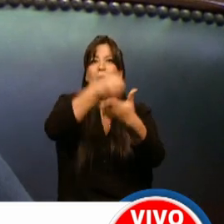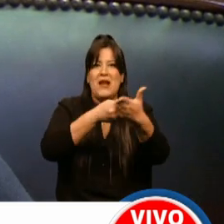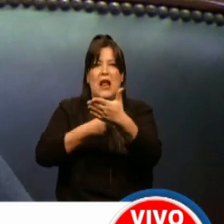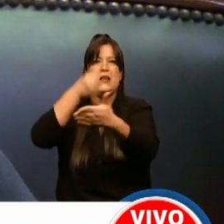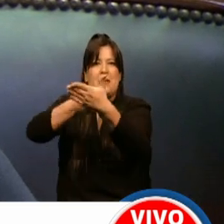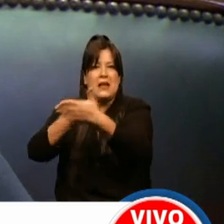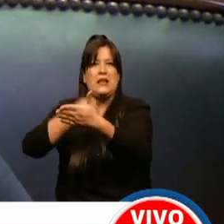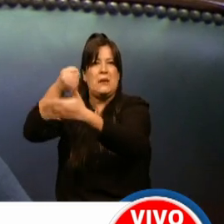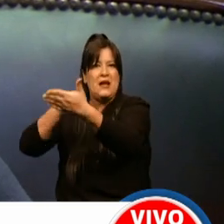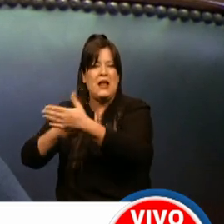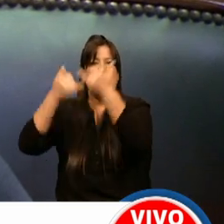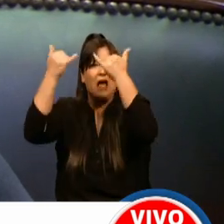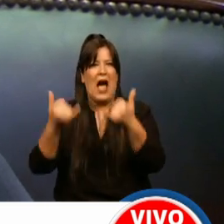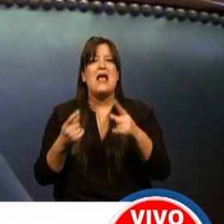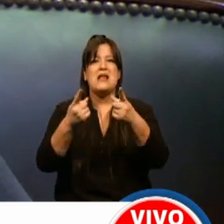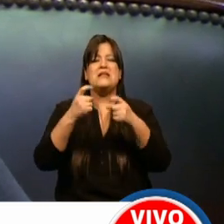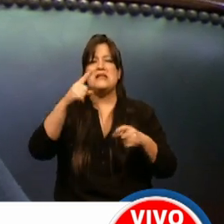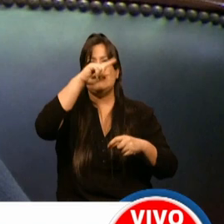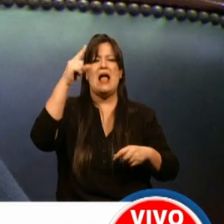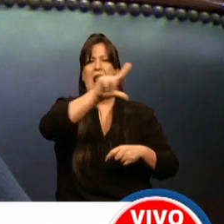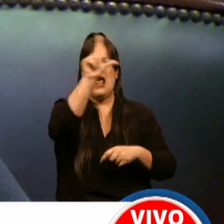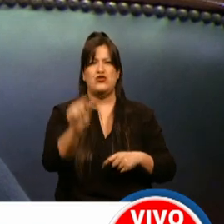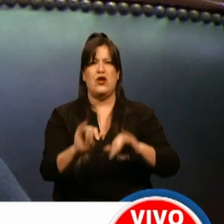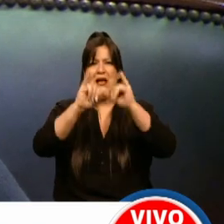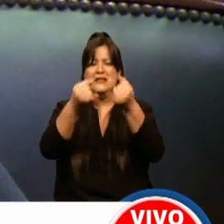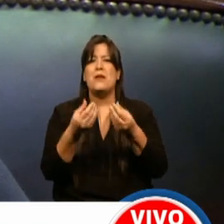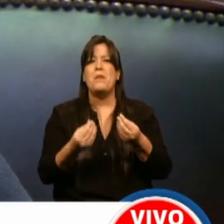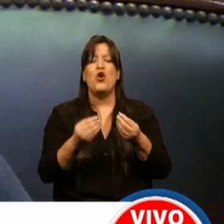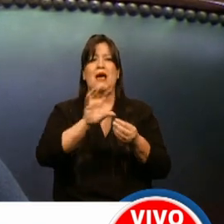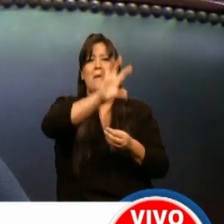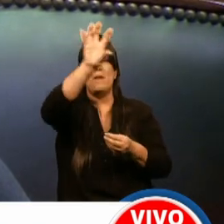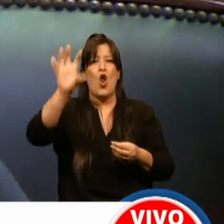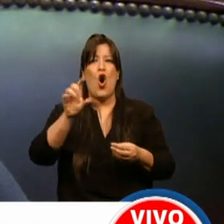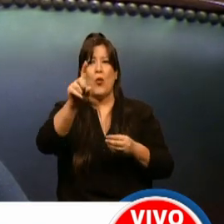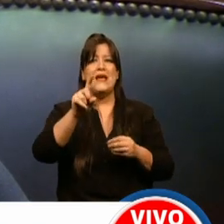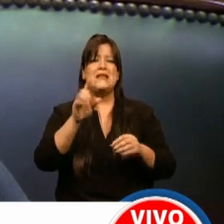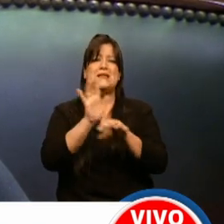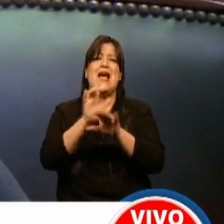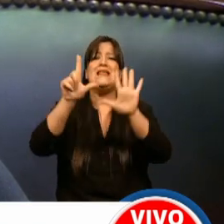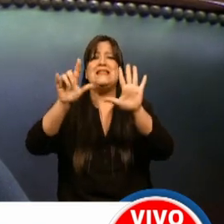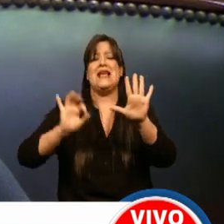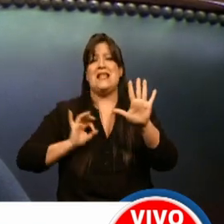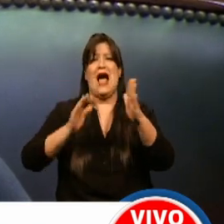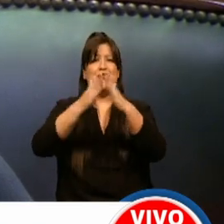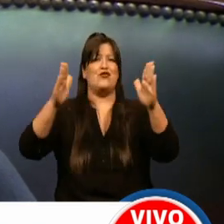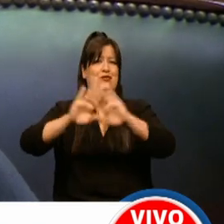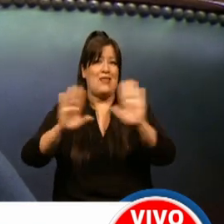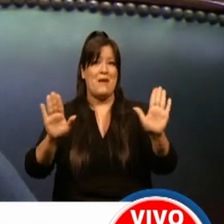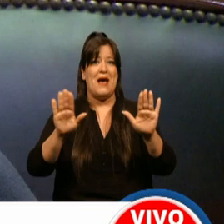nacionalizar porque el ciclo de la reglamentación de las leyes en la provincia son siete años